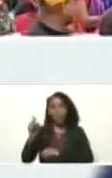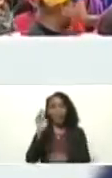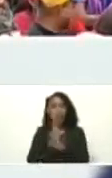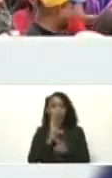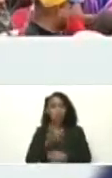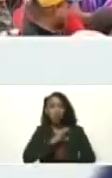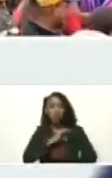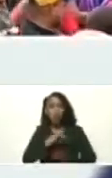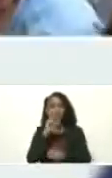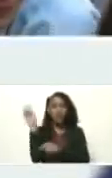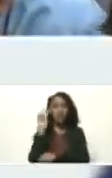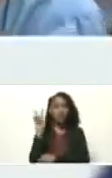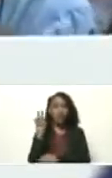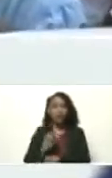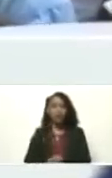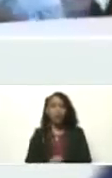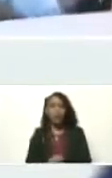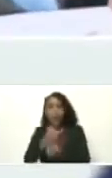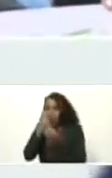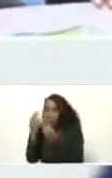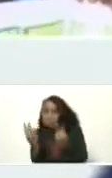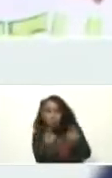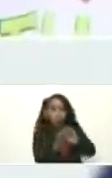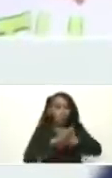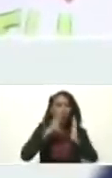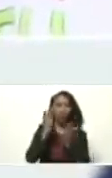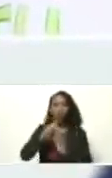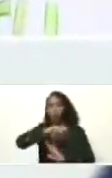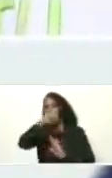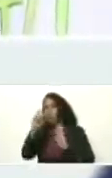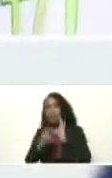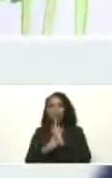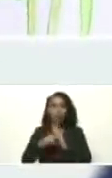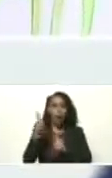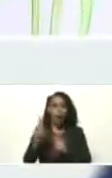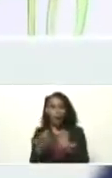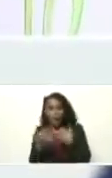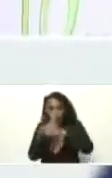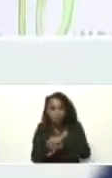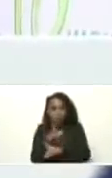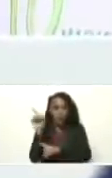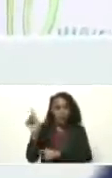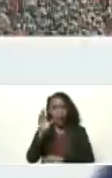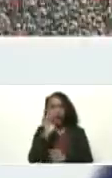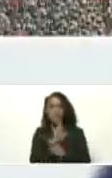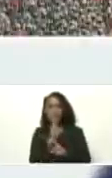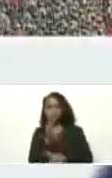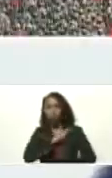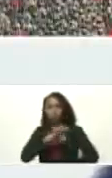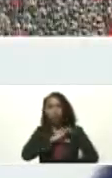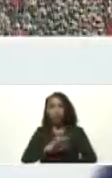social venezolana. E invito al mundo entero a incorporarse a esta red social.